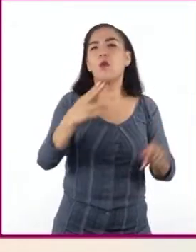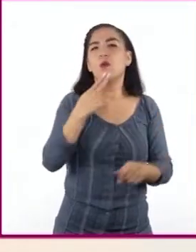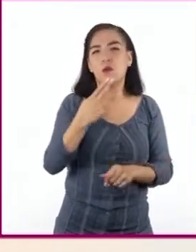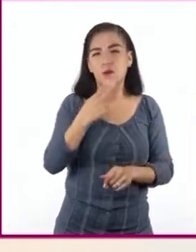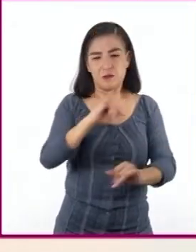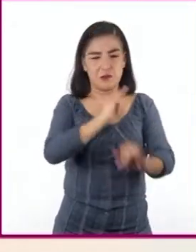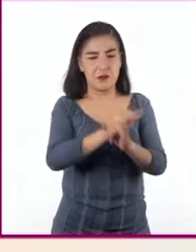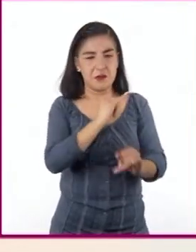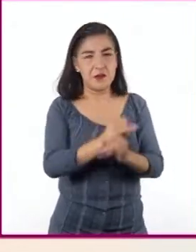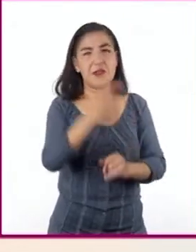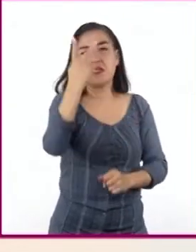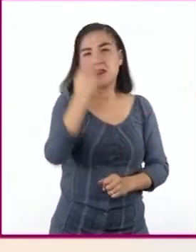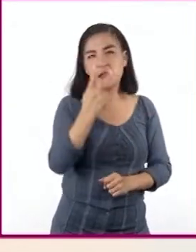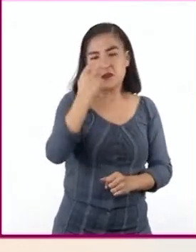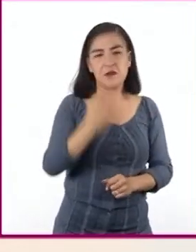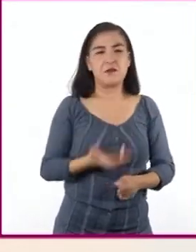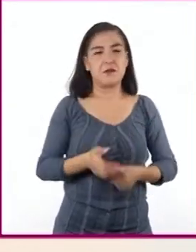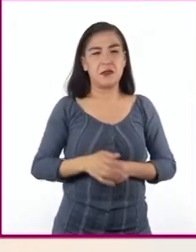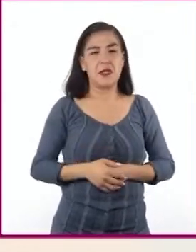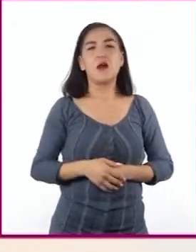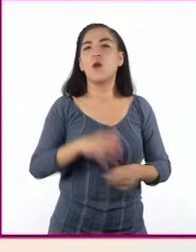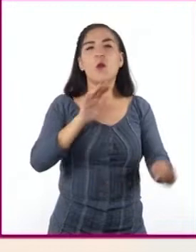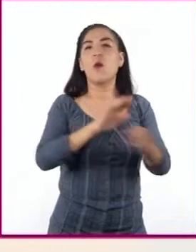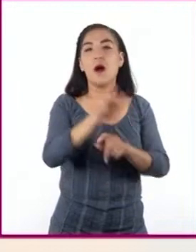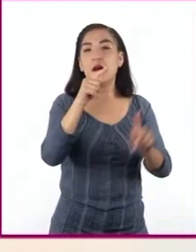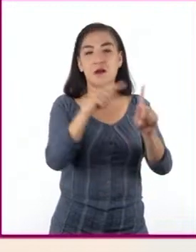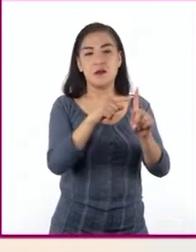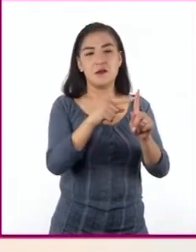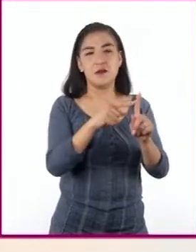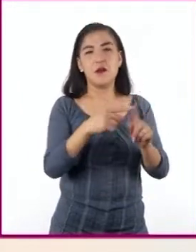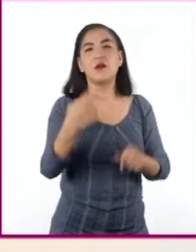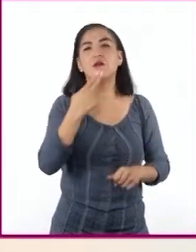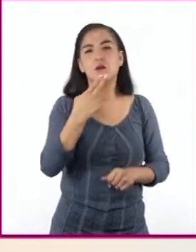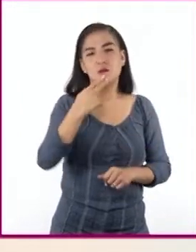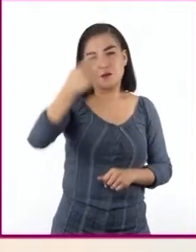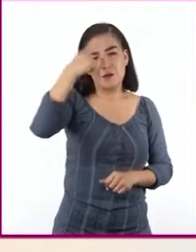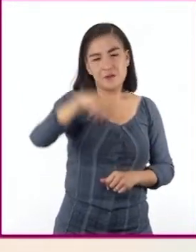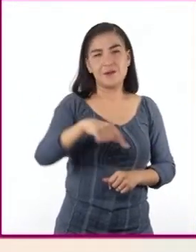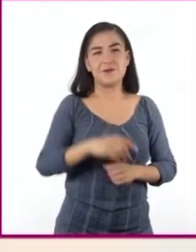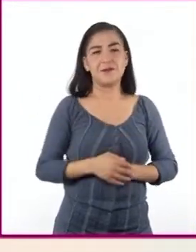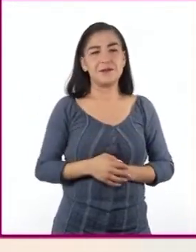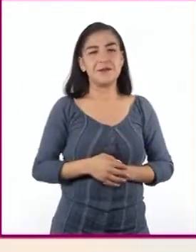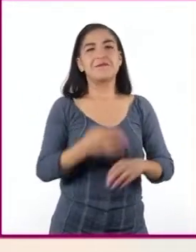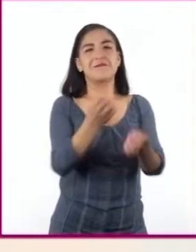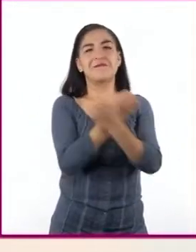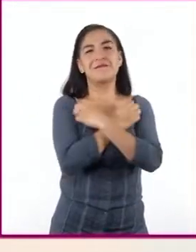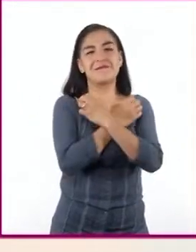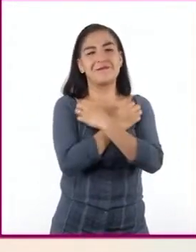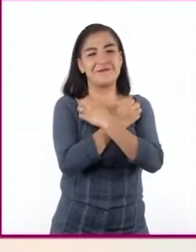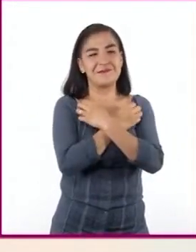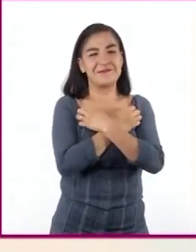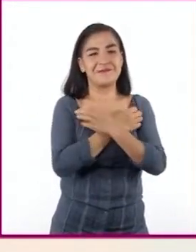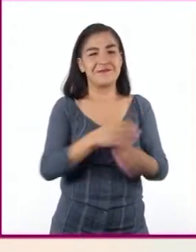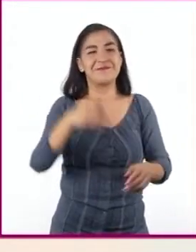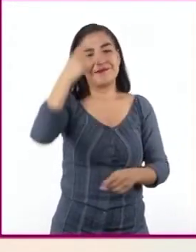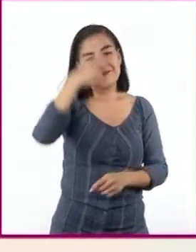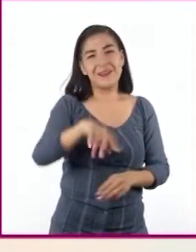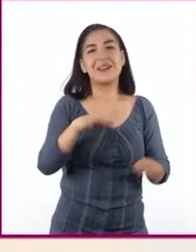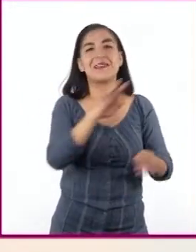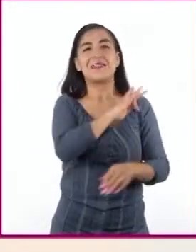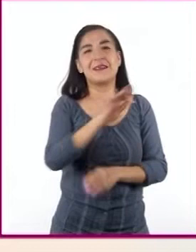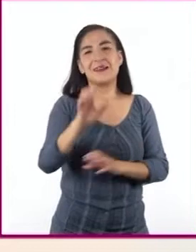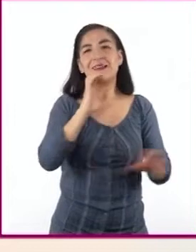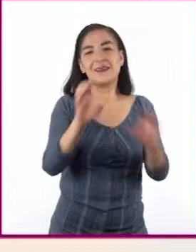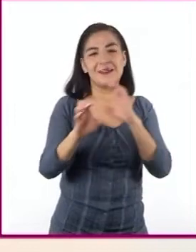de comunicación. Principalmente refieren usos para fines educativos, pero también para